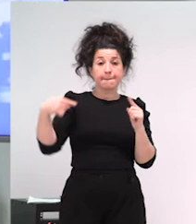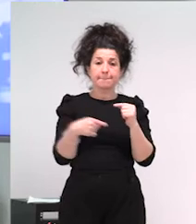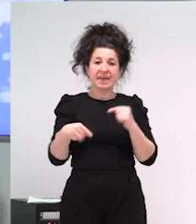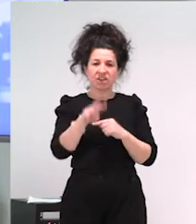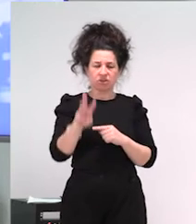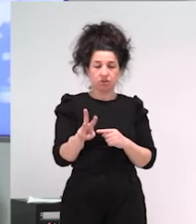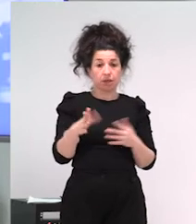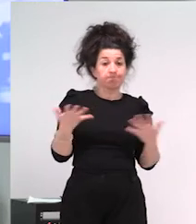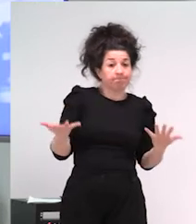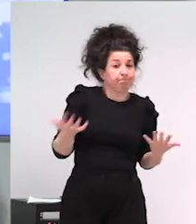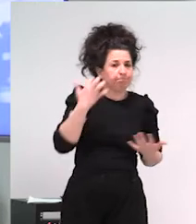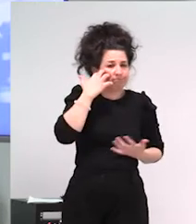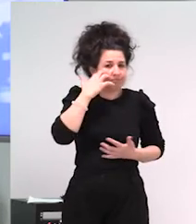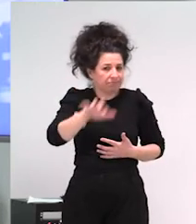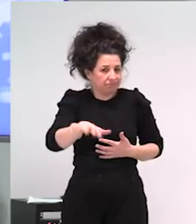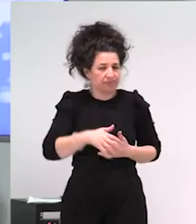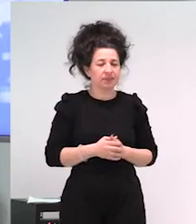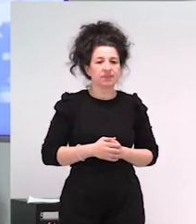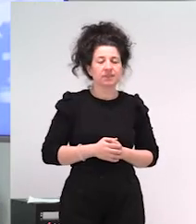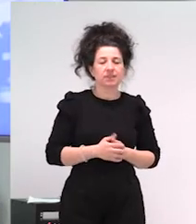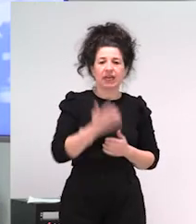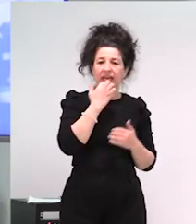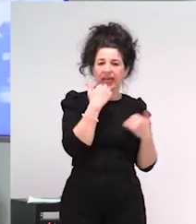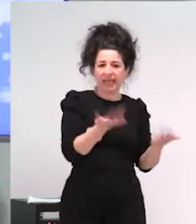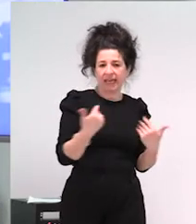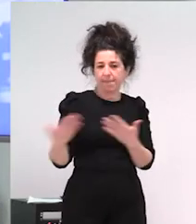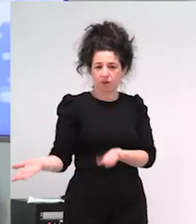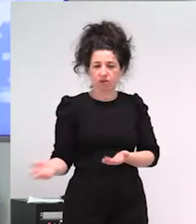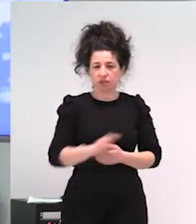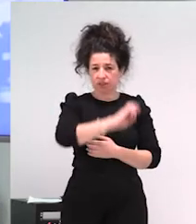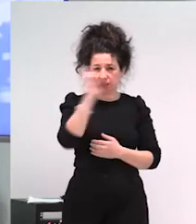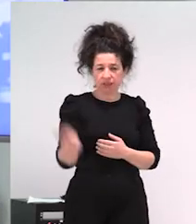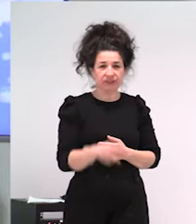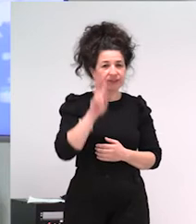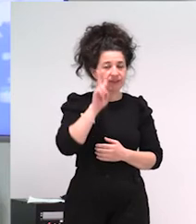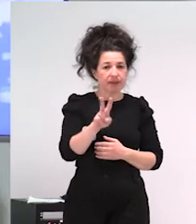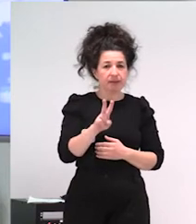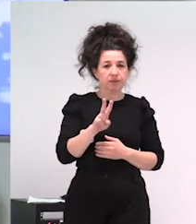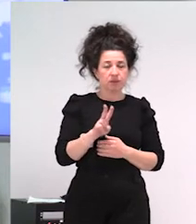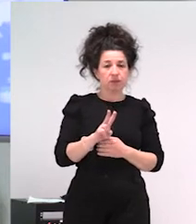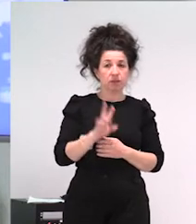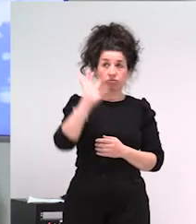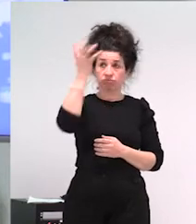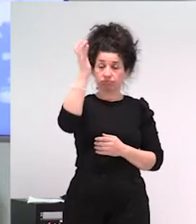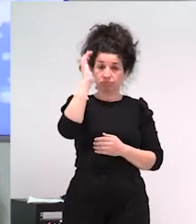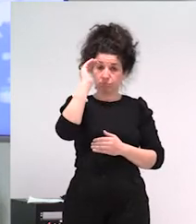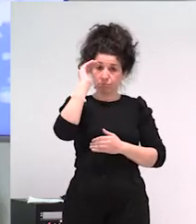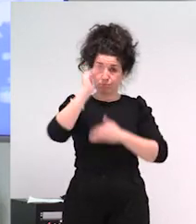sentido. Después, pues, ejemplos varios de que vemos que se están acelerando los procesos del cambio